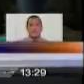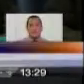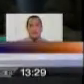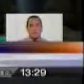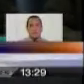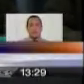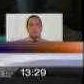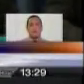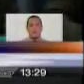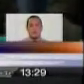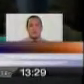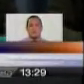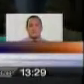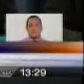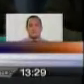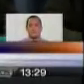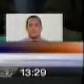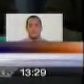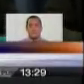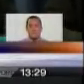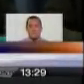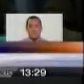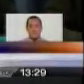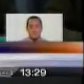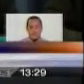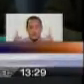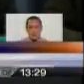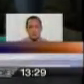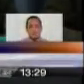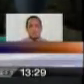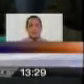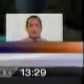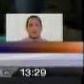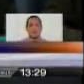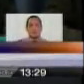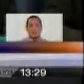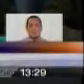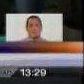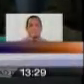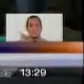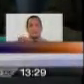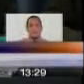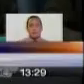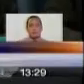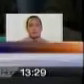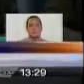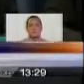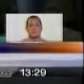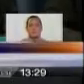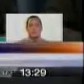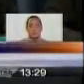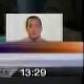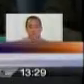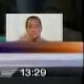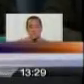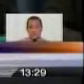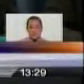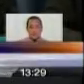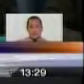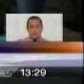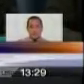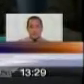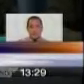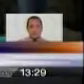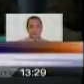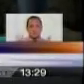perjudicar el accionar heroico de los comandos de Chavín de Huántar. Porque sin duda alguna, detrás de